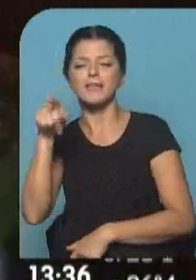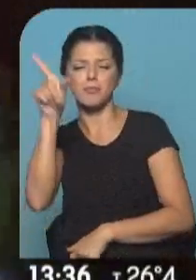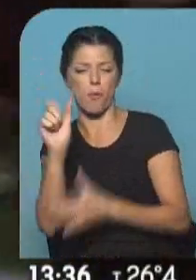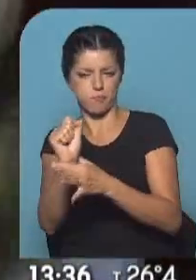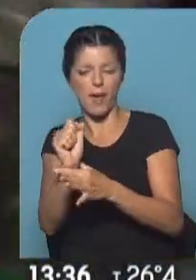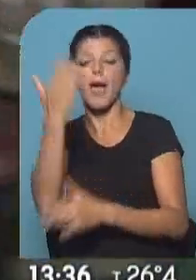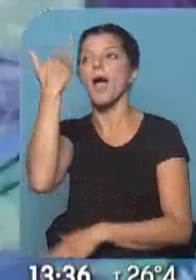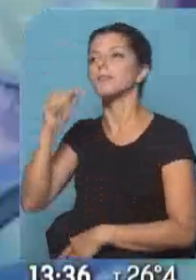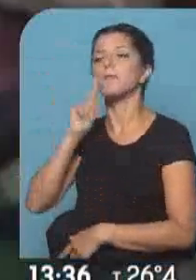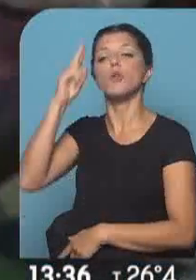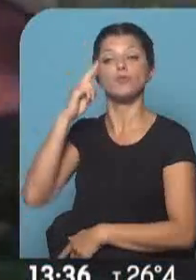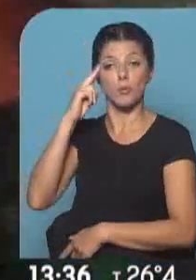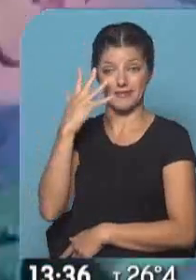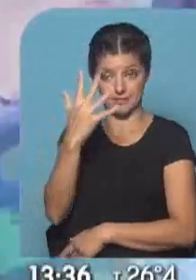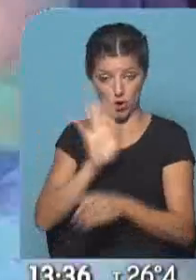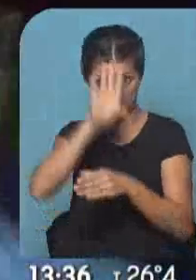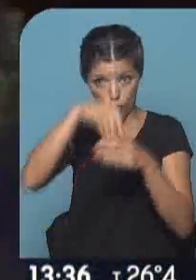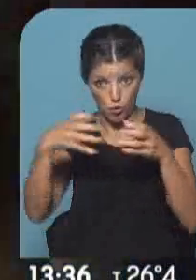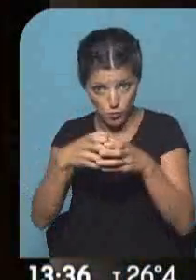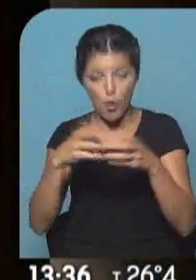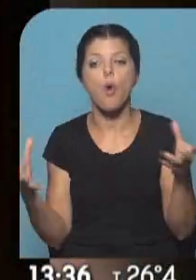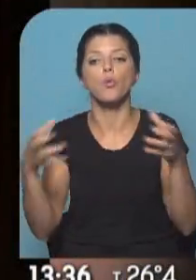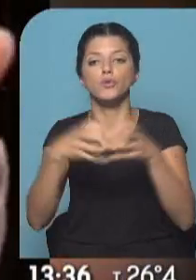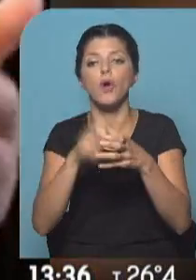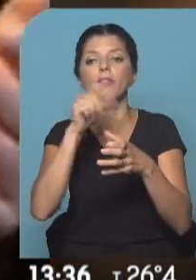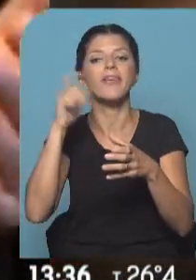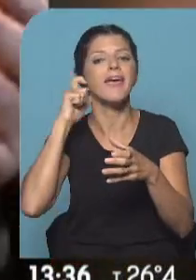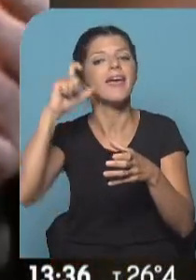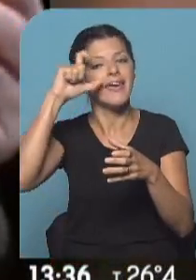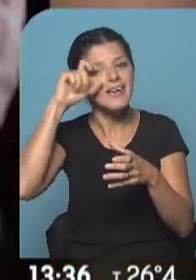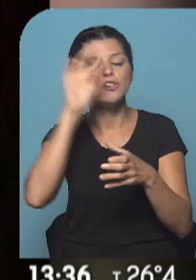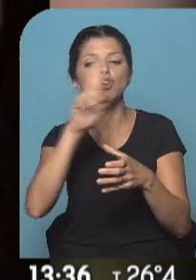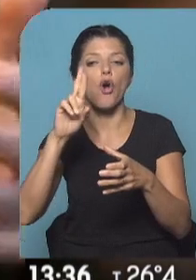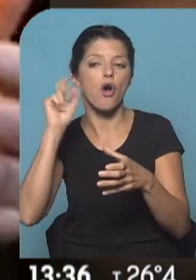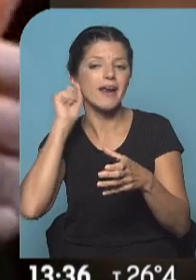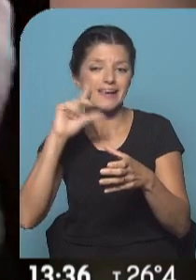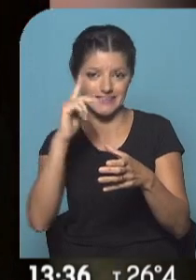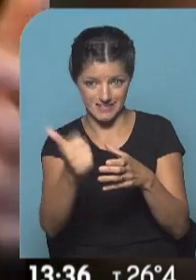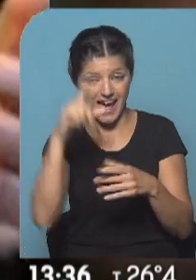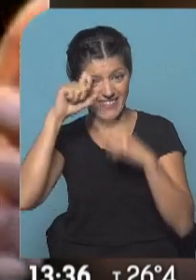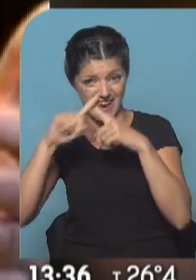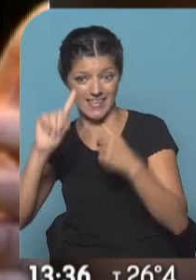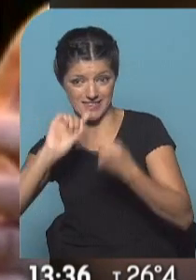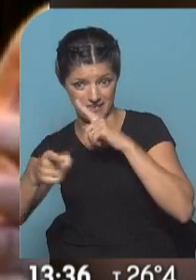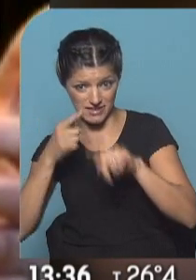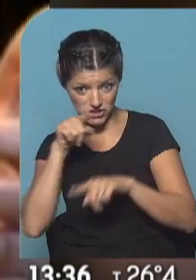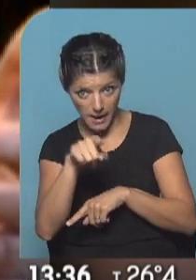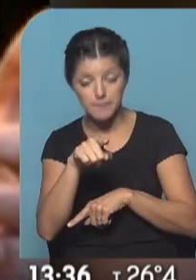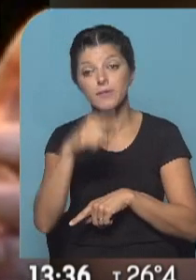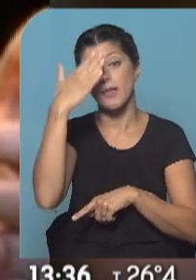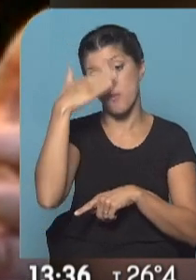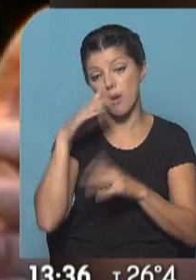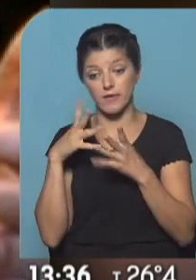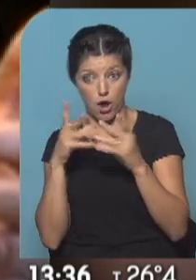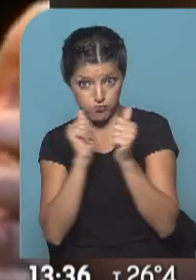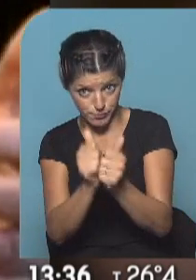cuando se sumó al partido Unión de Ciudadanos de Georgia, del ex canciller soviético Eduard Shevardnadze, de quien sería estrecho